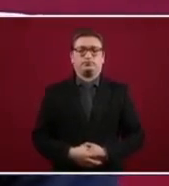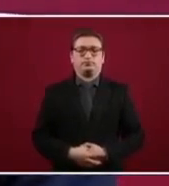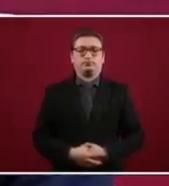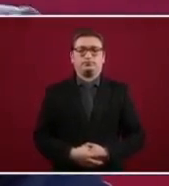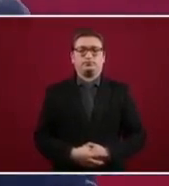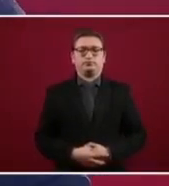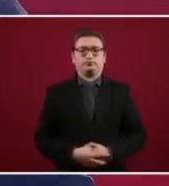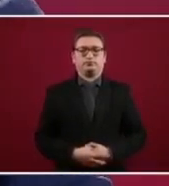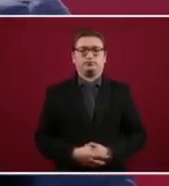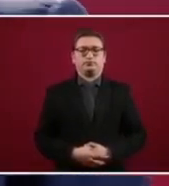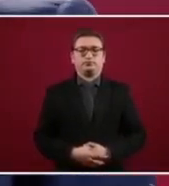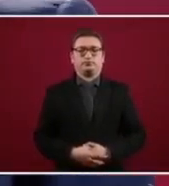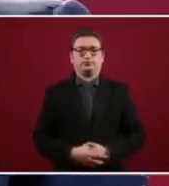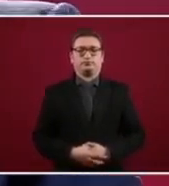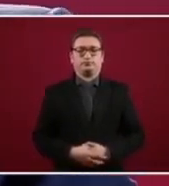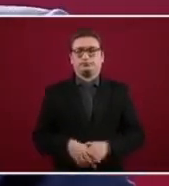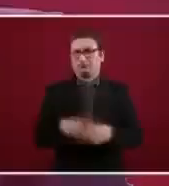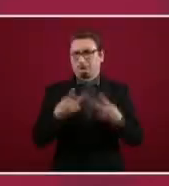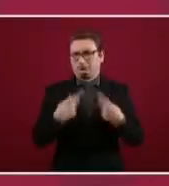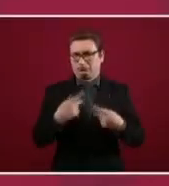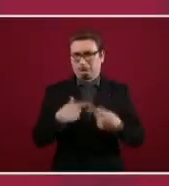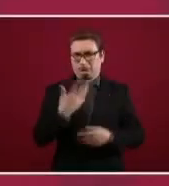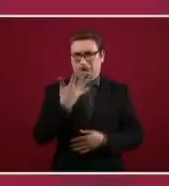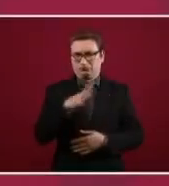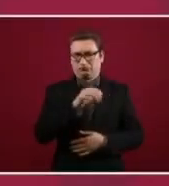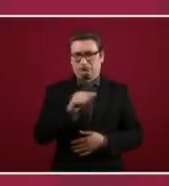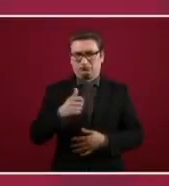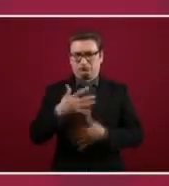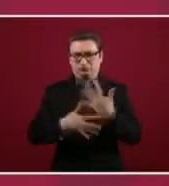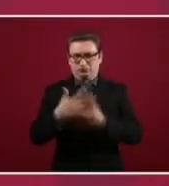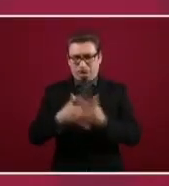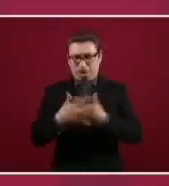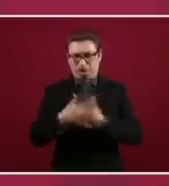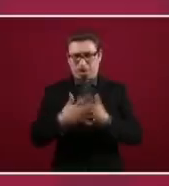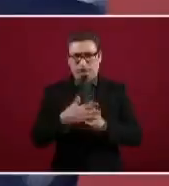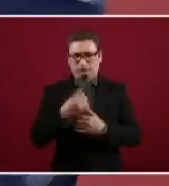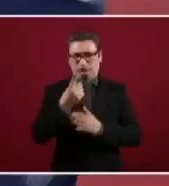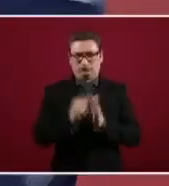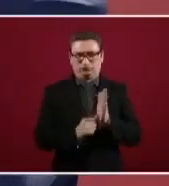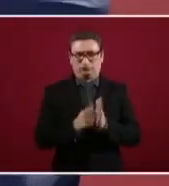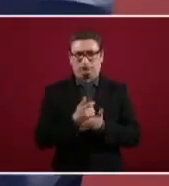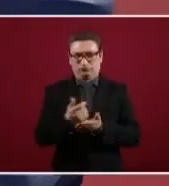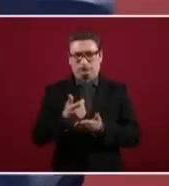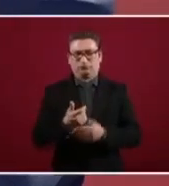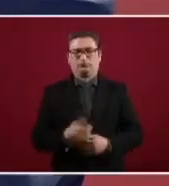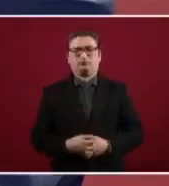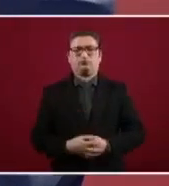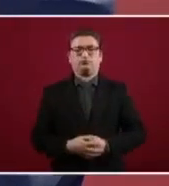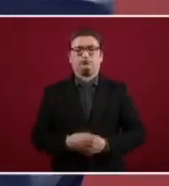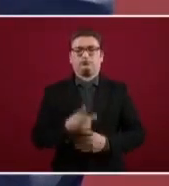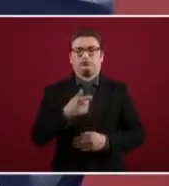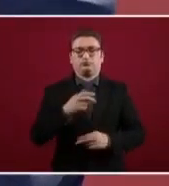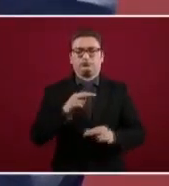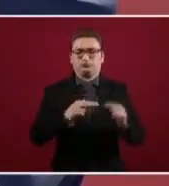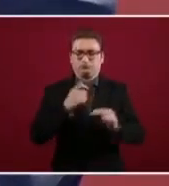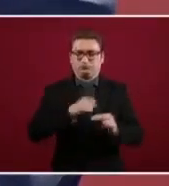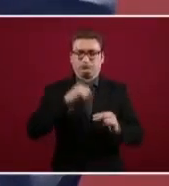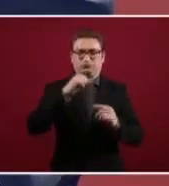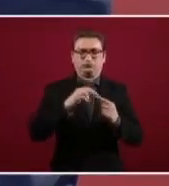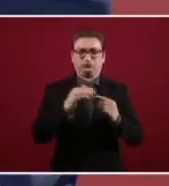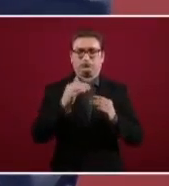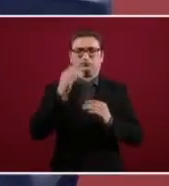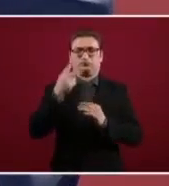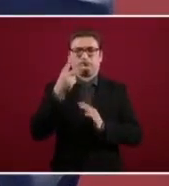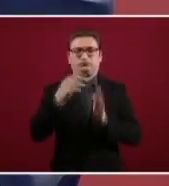el caso de los que ganan de 10 a 15 al mes la inflación más dos